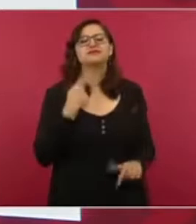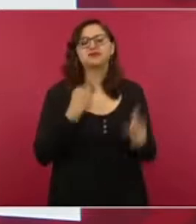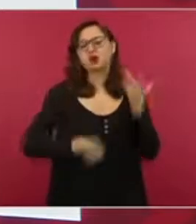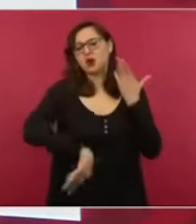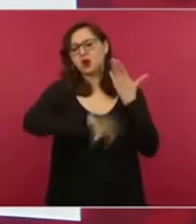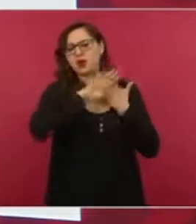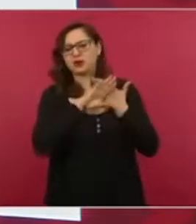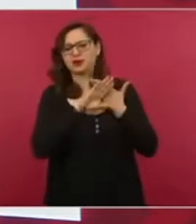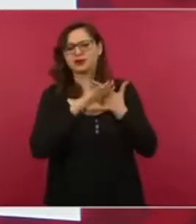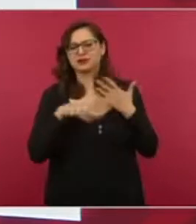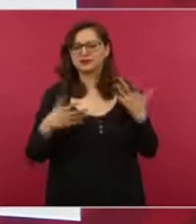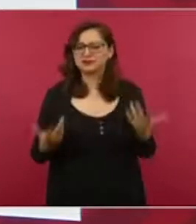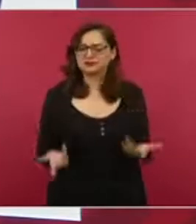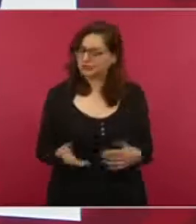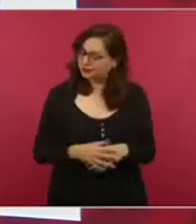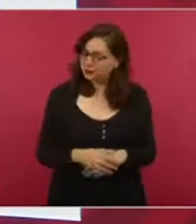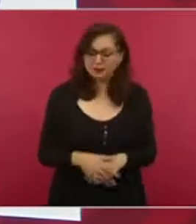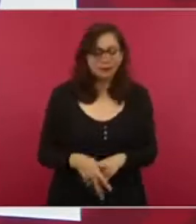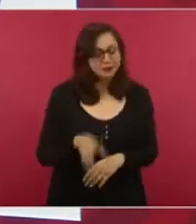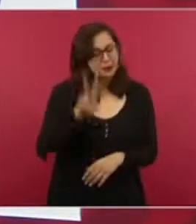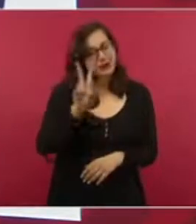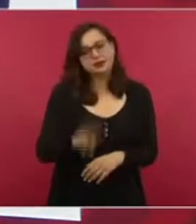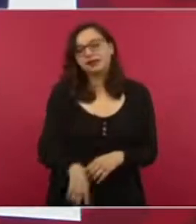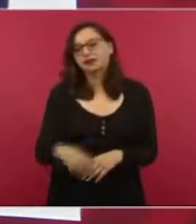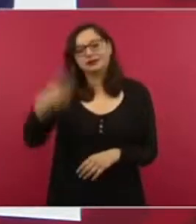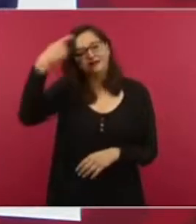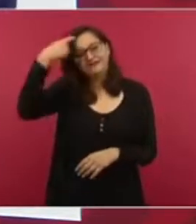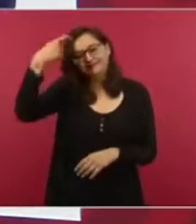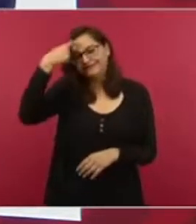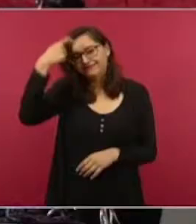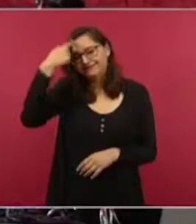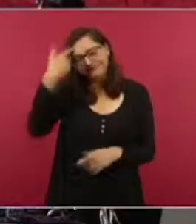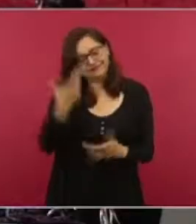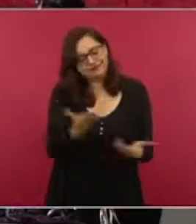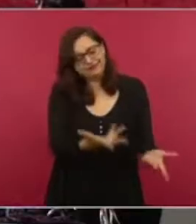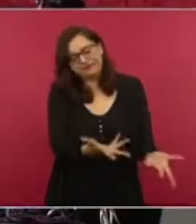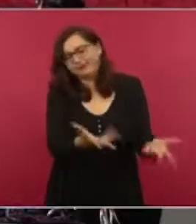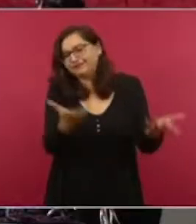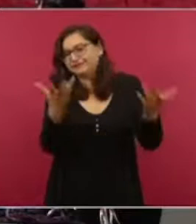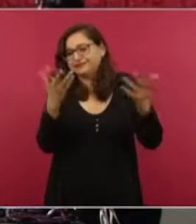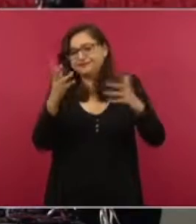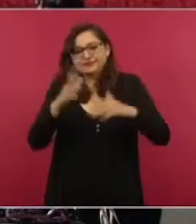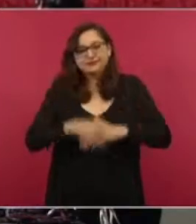Miren en qué están pensando.